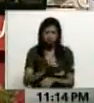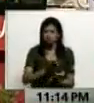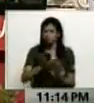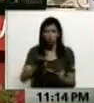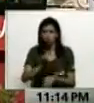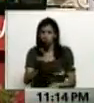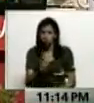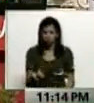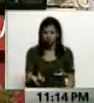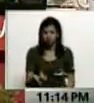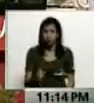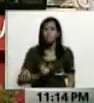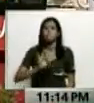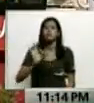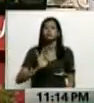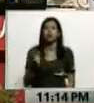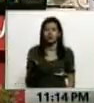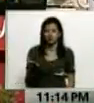un